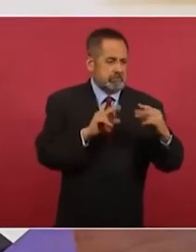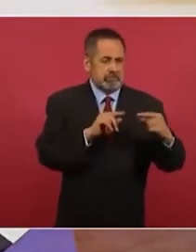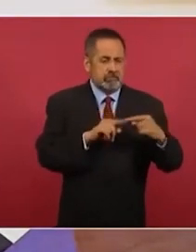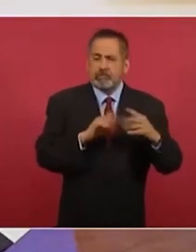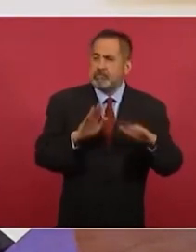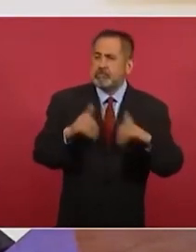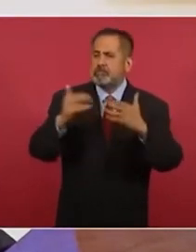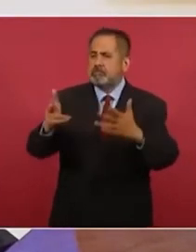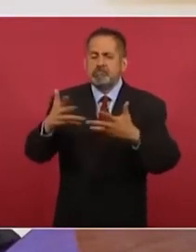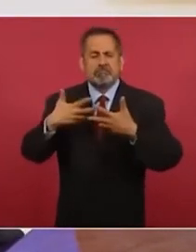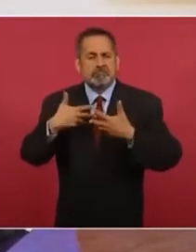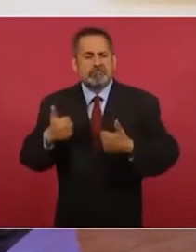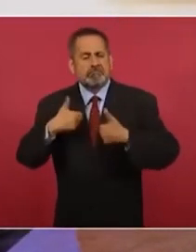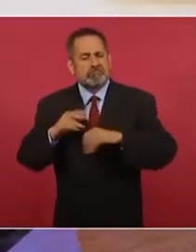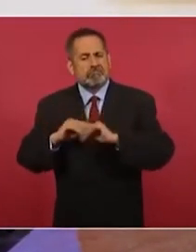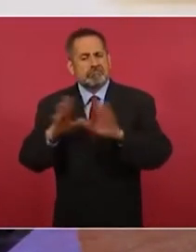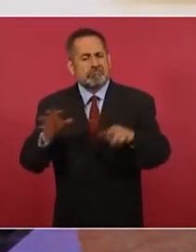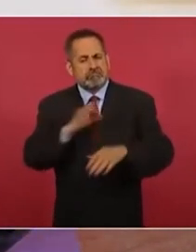de